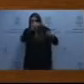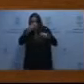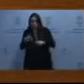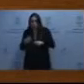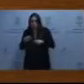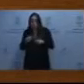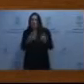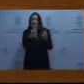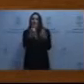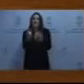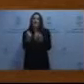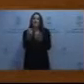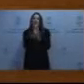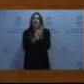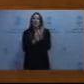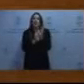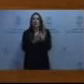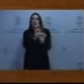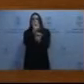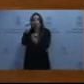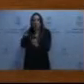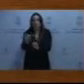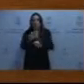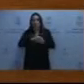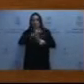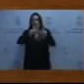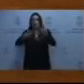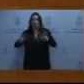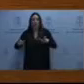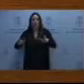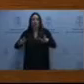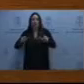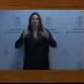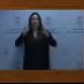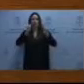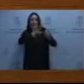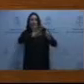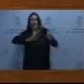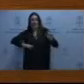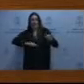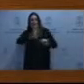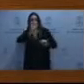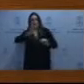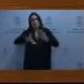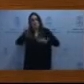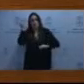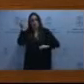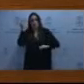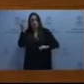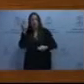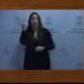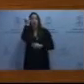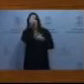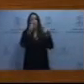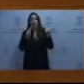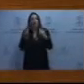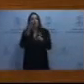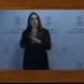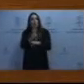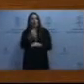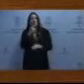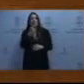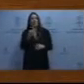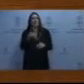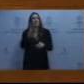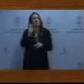de buscar cláusulas de protección para los profesores interinos mayores de 55 años y se argumentaba que eso era una gran